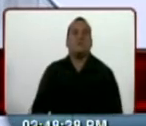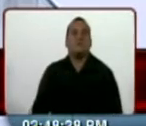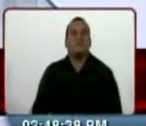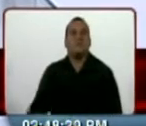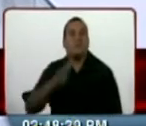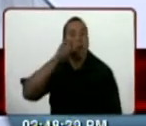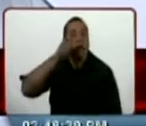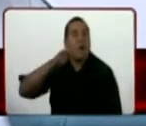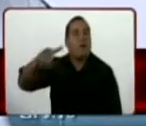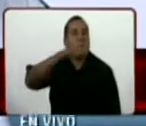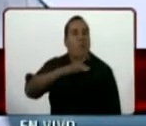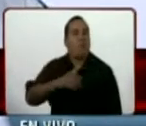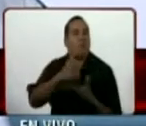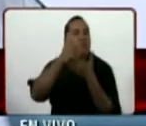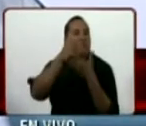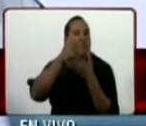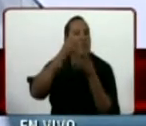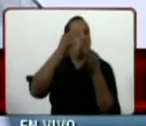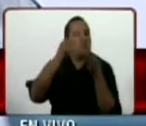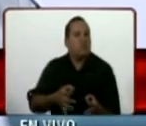garantía.